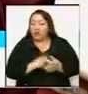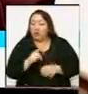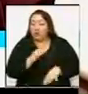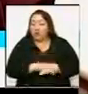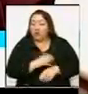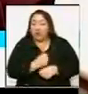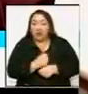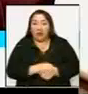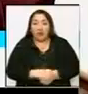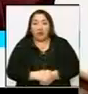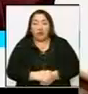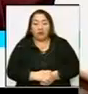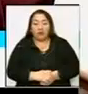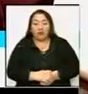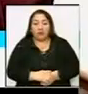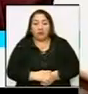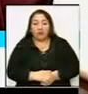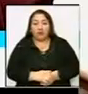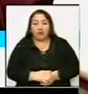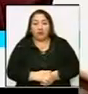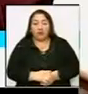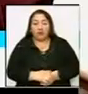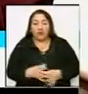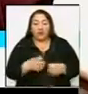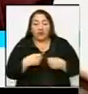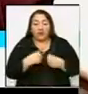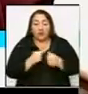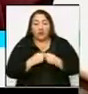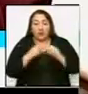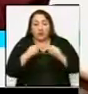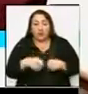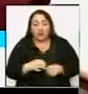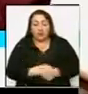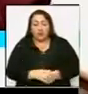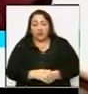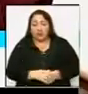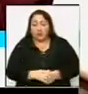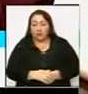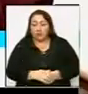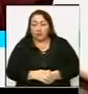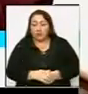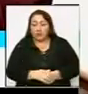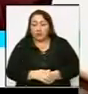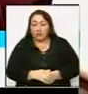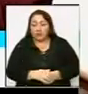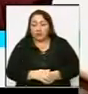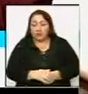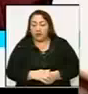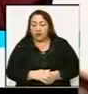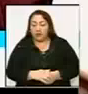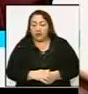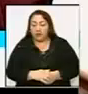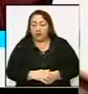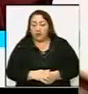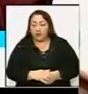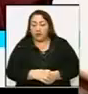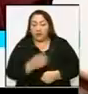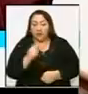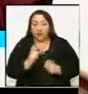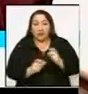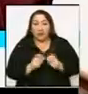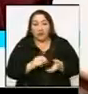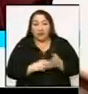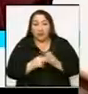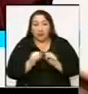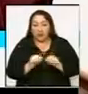sobre un esquema en que para que se acepte la renuncia, esa es la condición para que una